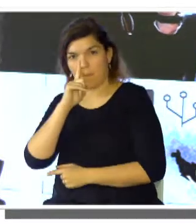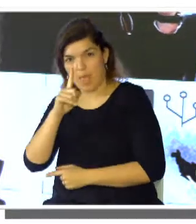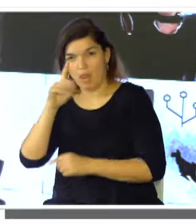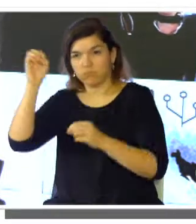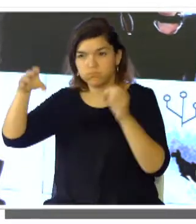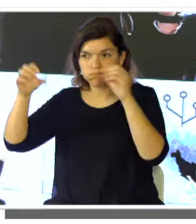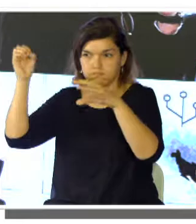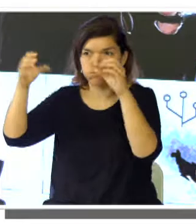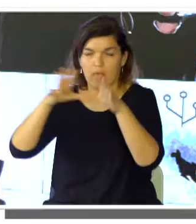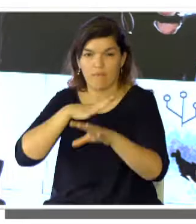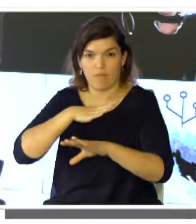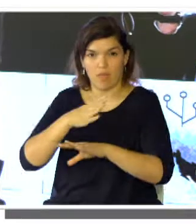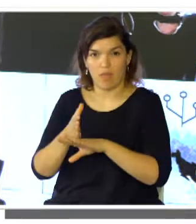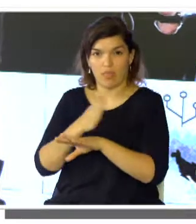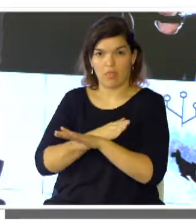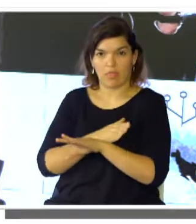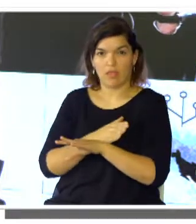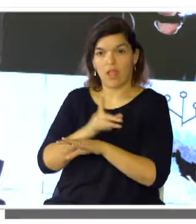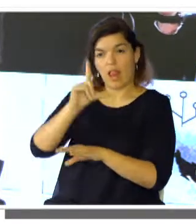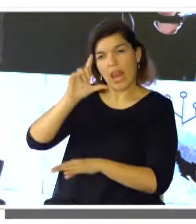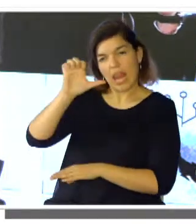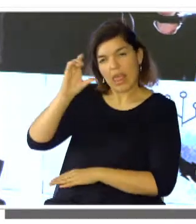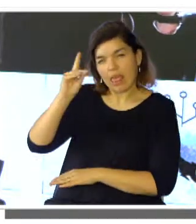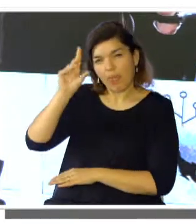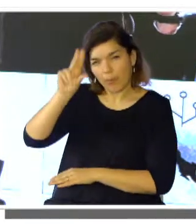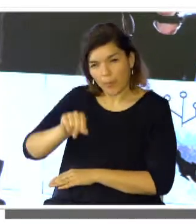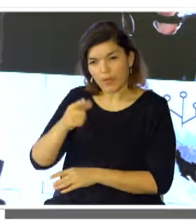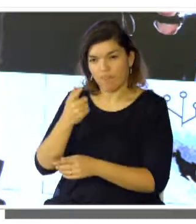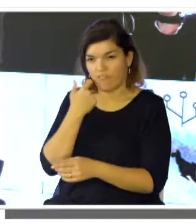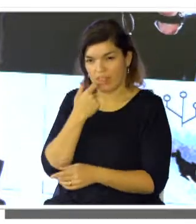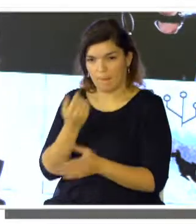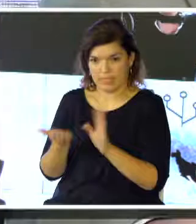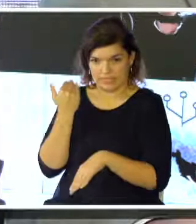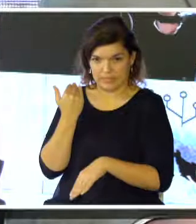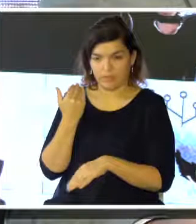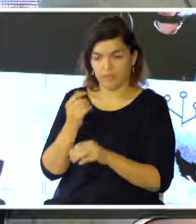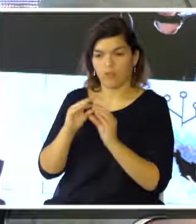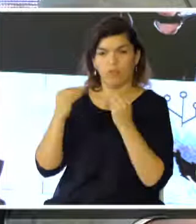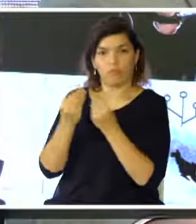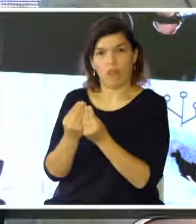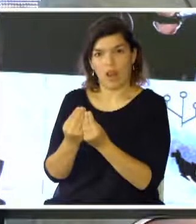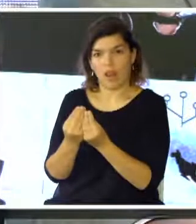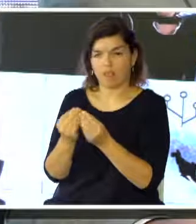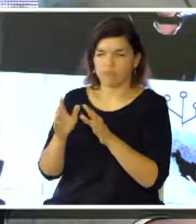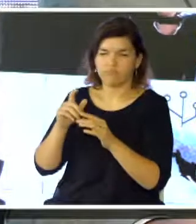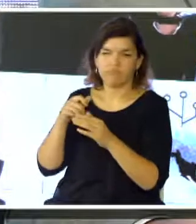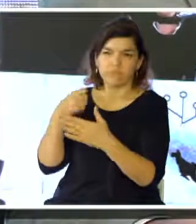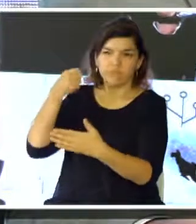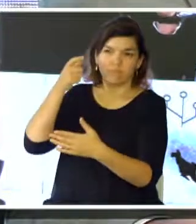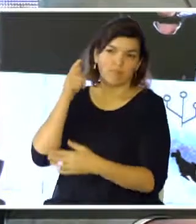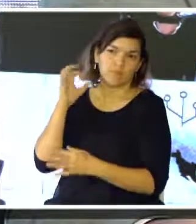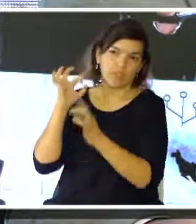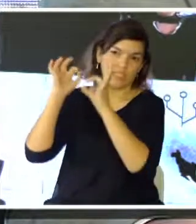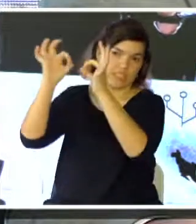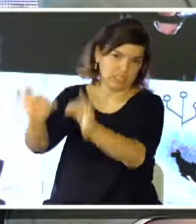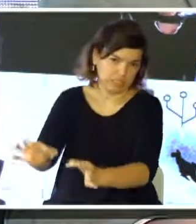que teníamos todas en leds sino que nos faltan siete mil y pico vamos a llegar según el estudio que hicimos para que la